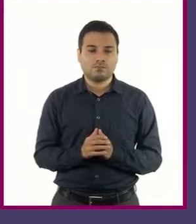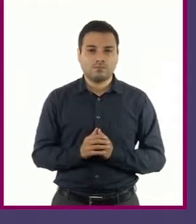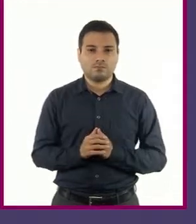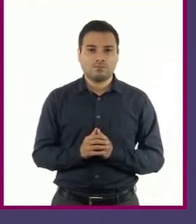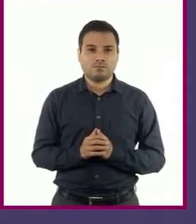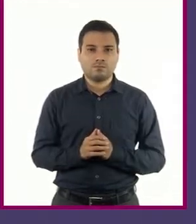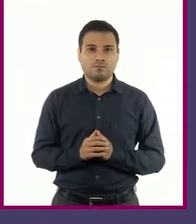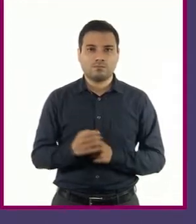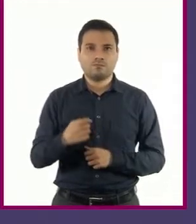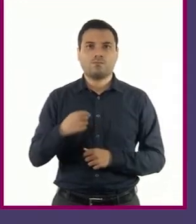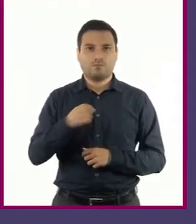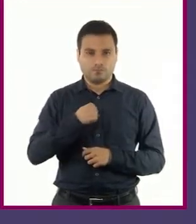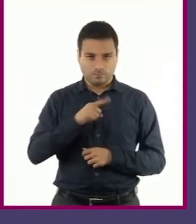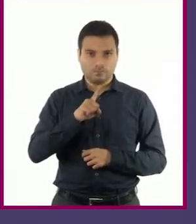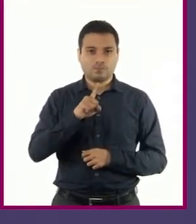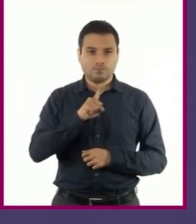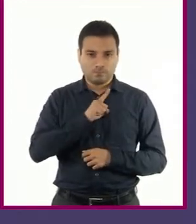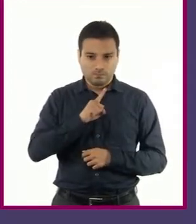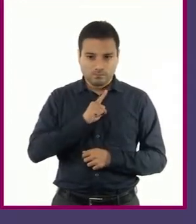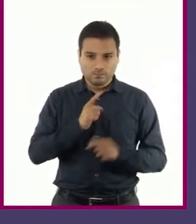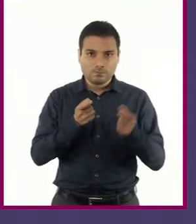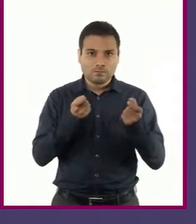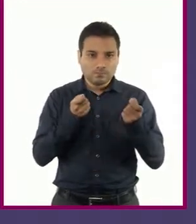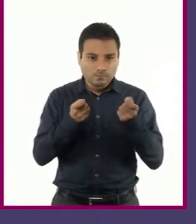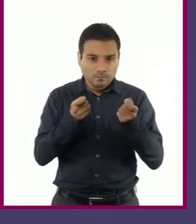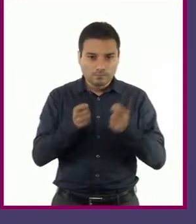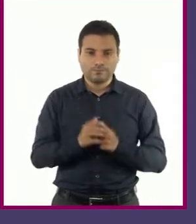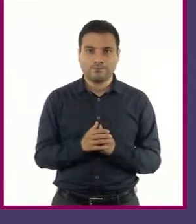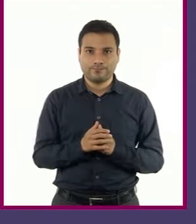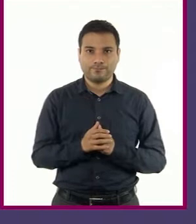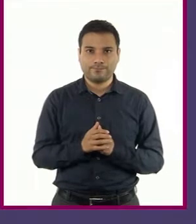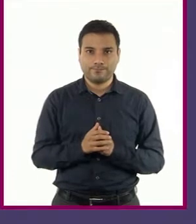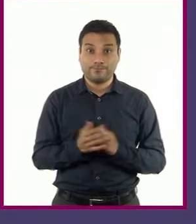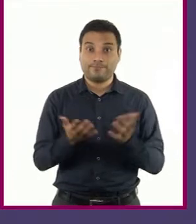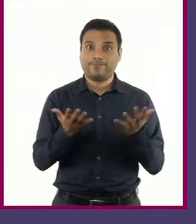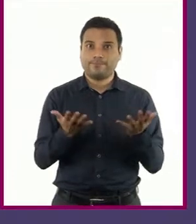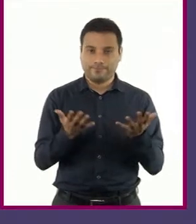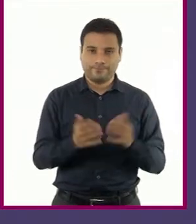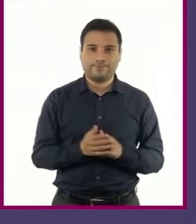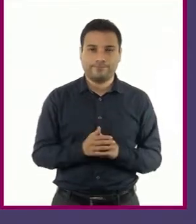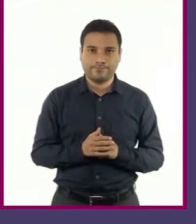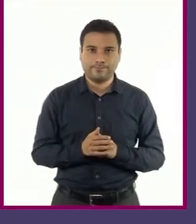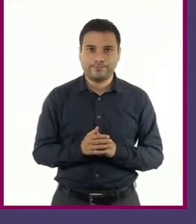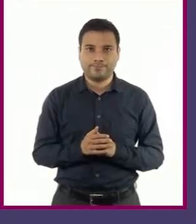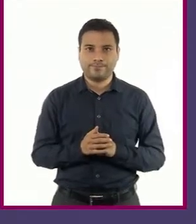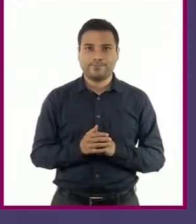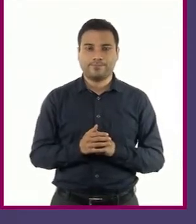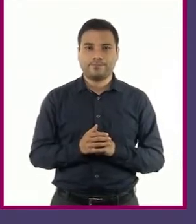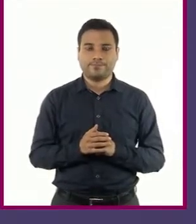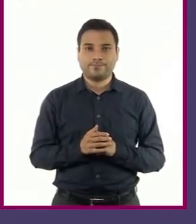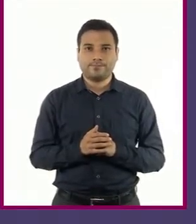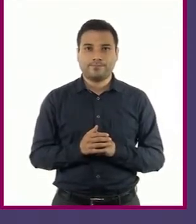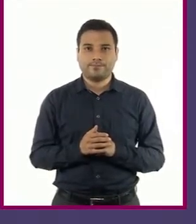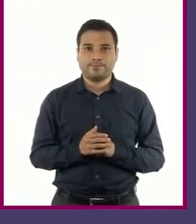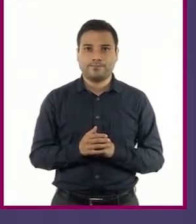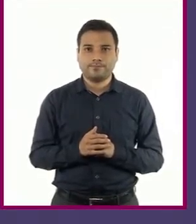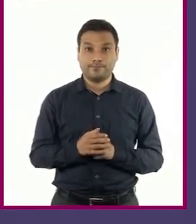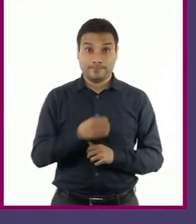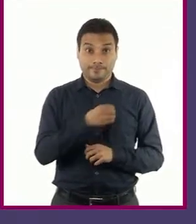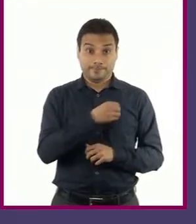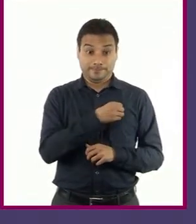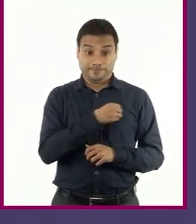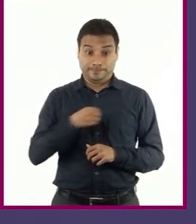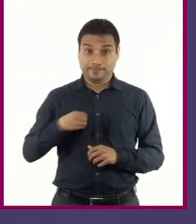de autogobernarse o autodeterminarse y, por lo tanto, de asumir como legítimas solo las obligaciones